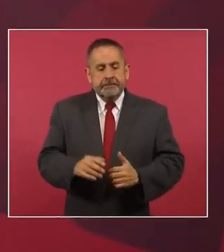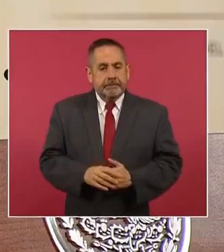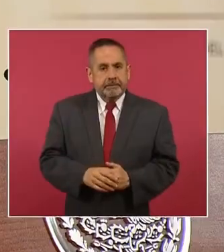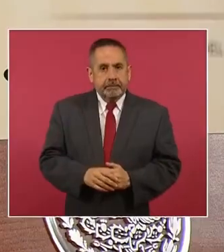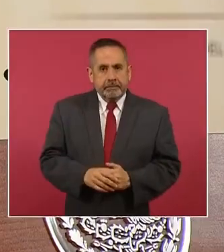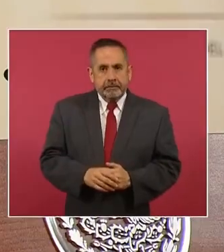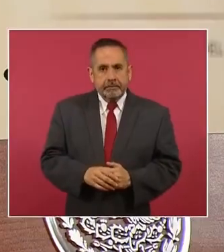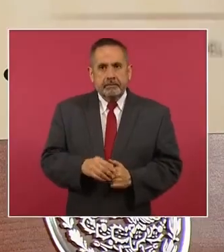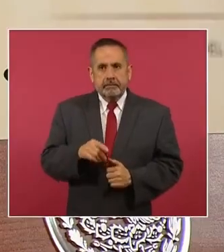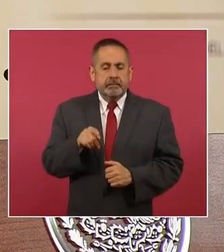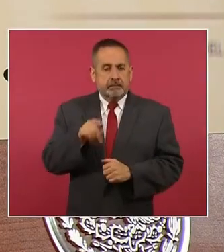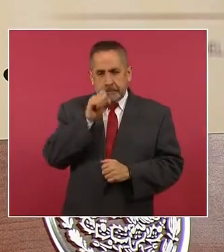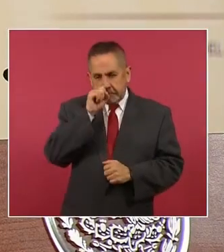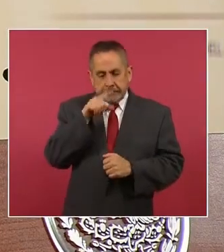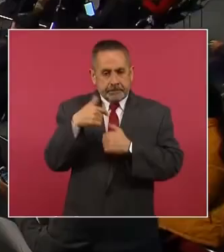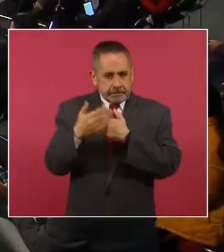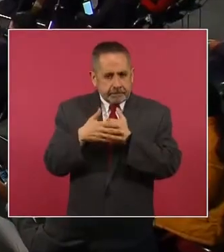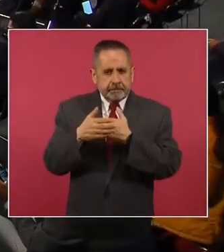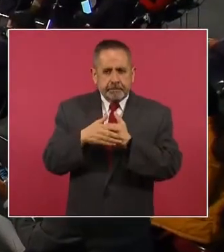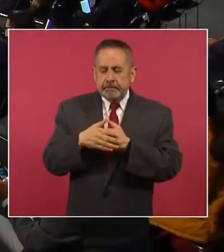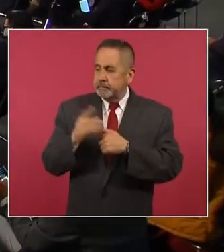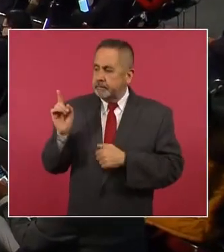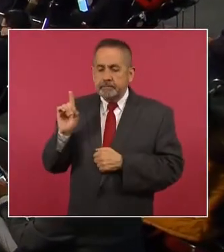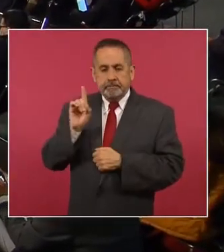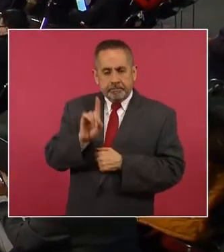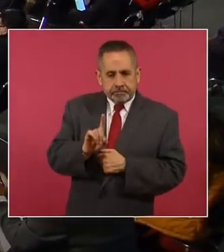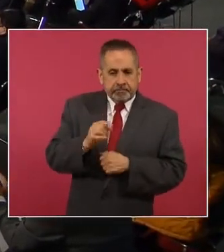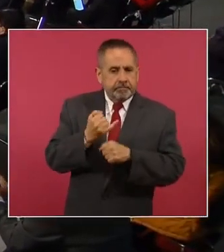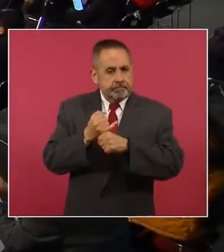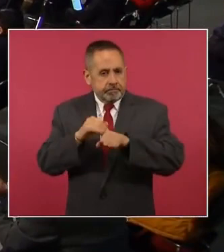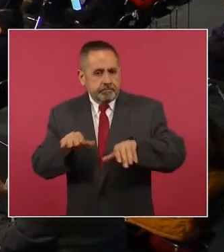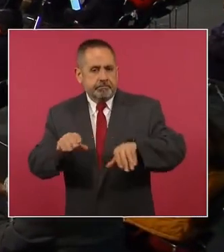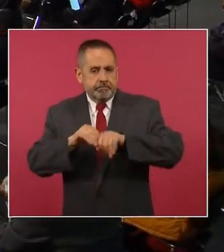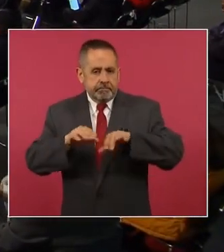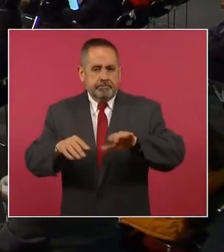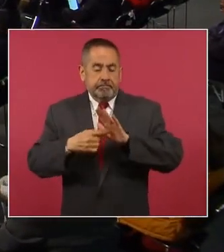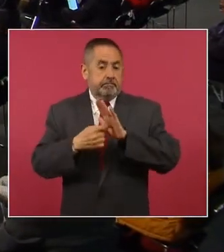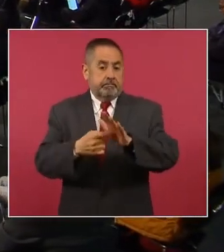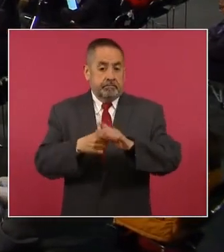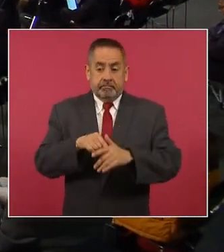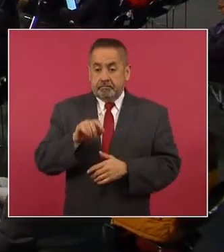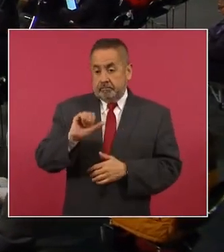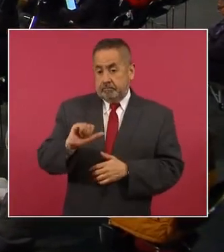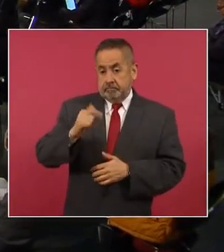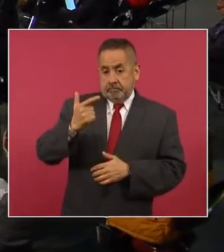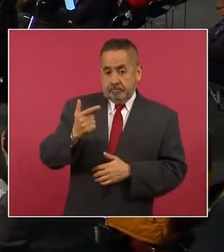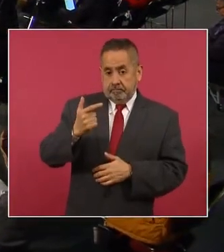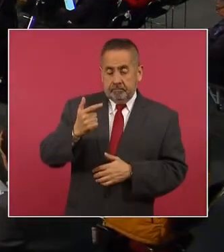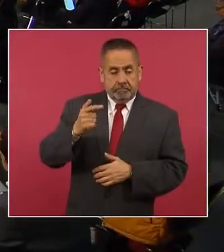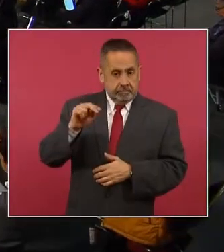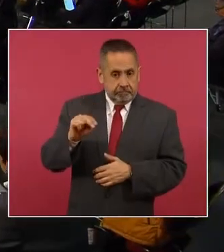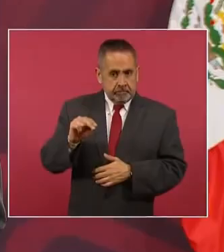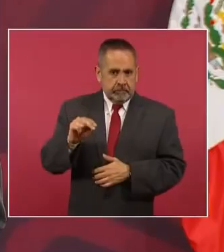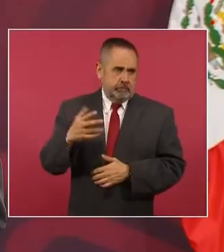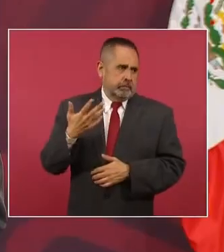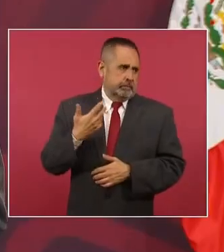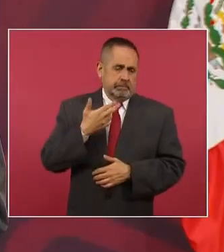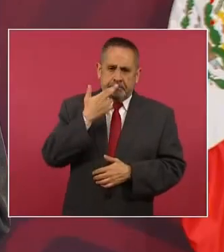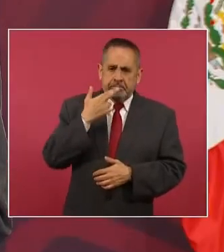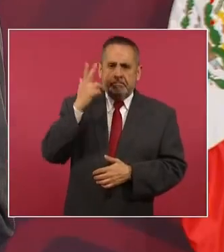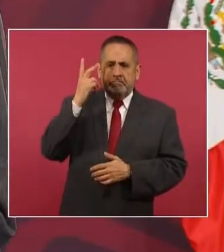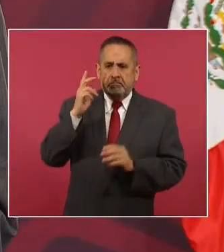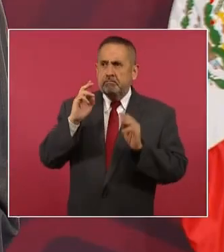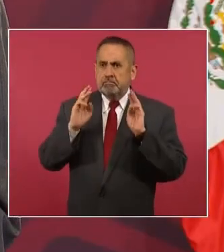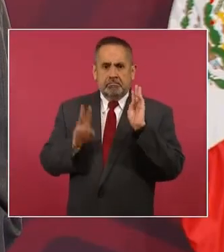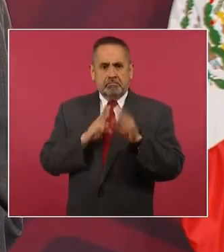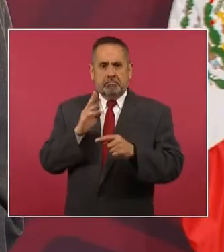y van a venir también a informarles sobre eso, que es uno de los mejores archivos del